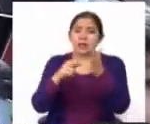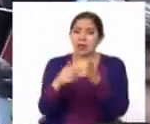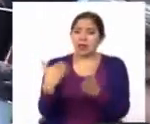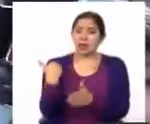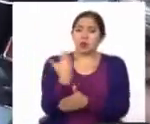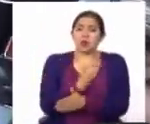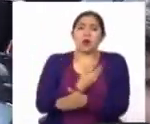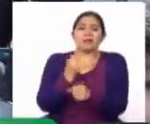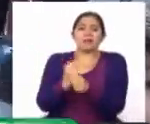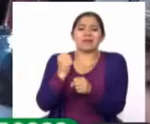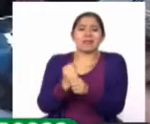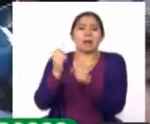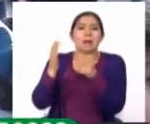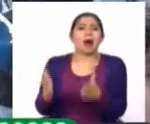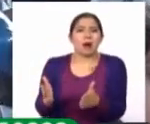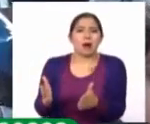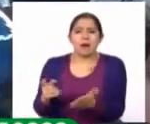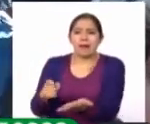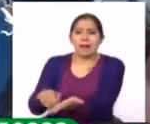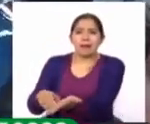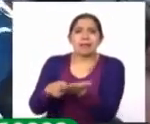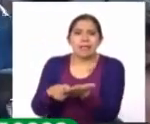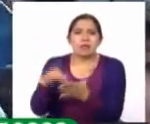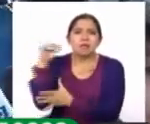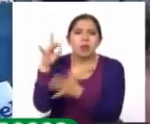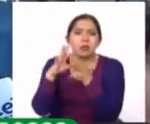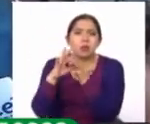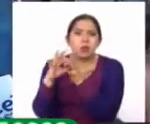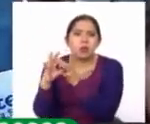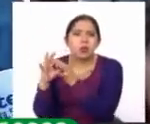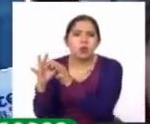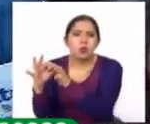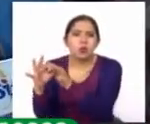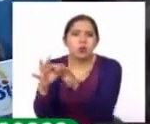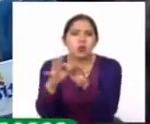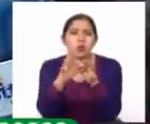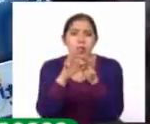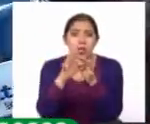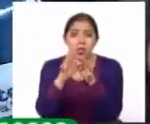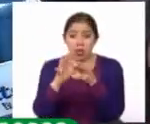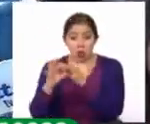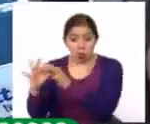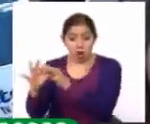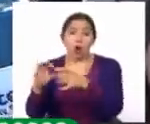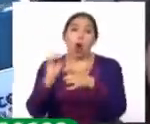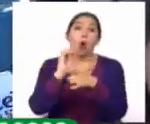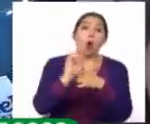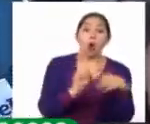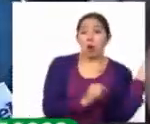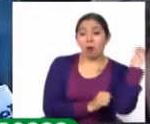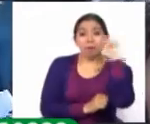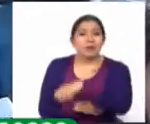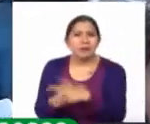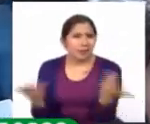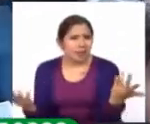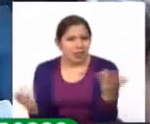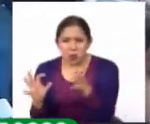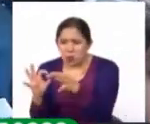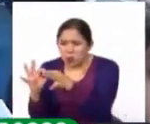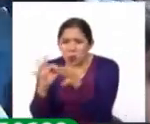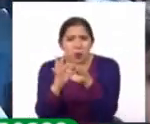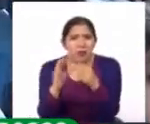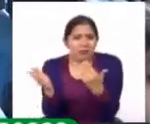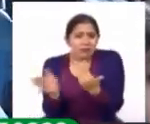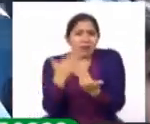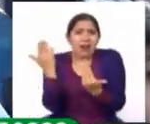Les exigimos unidad por Bolivia. ¿Es unidad o dictadura? La unidad es simple, señores. Es solamente unirse